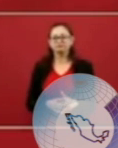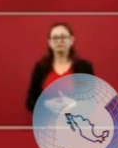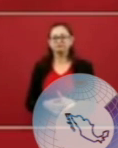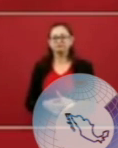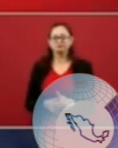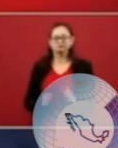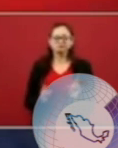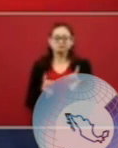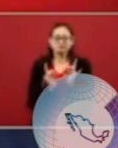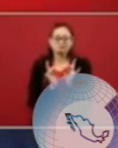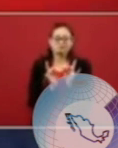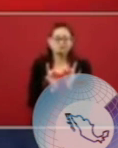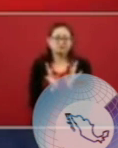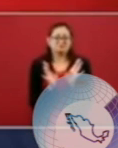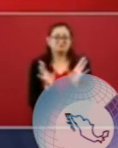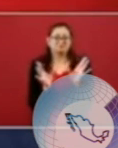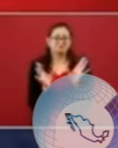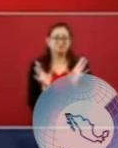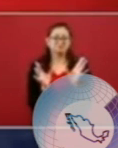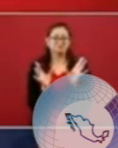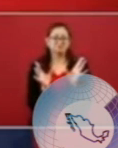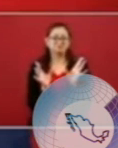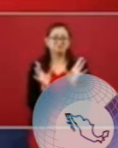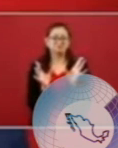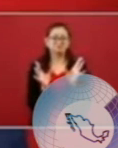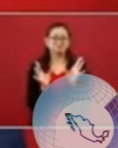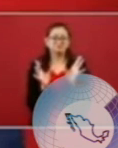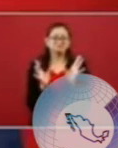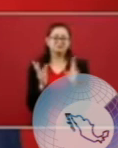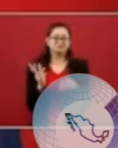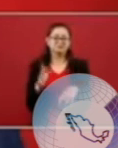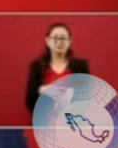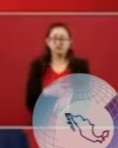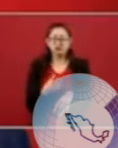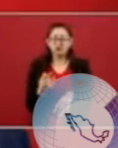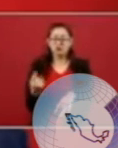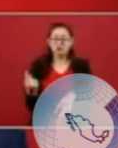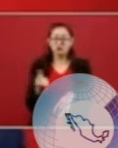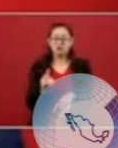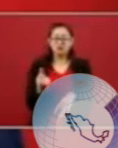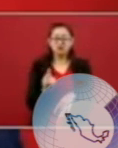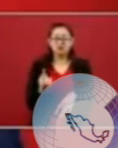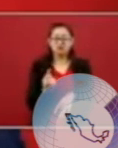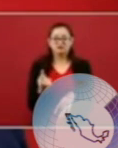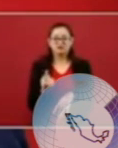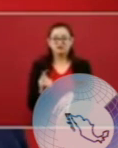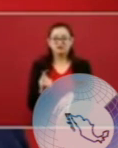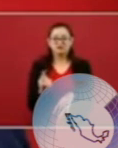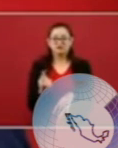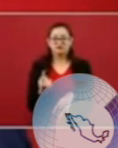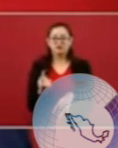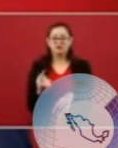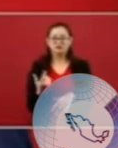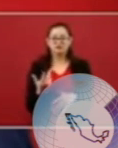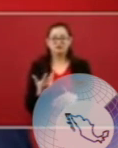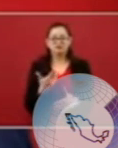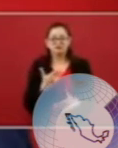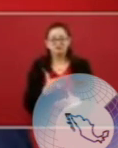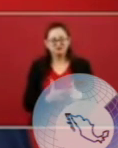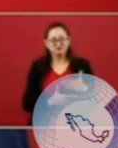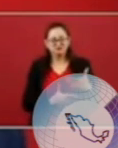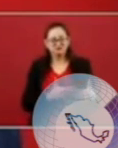se presentó por la manera en que se fue haciendo